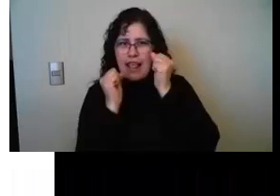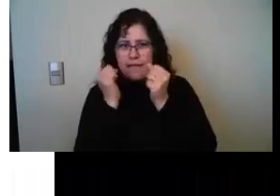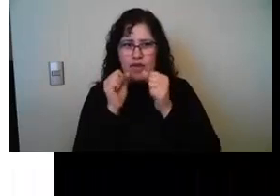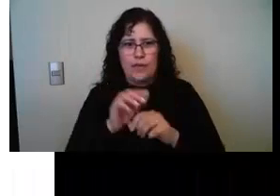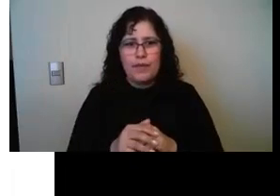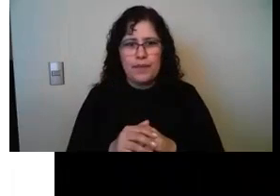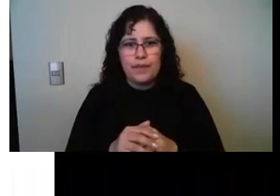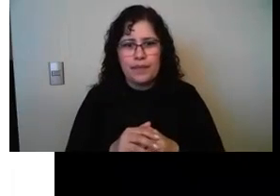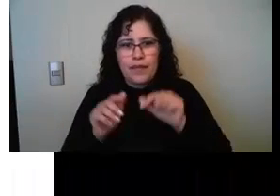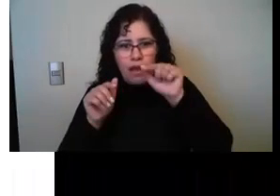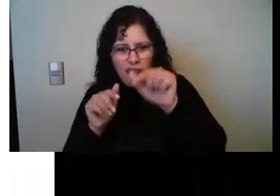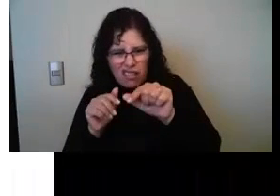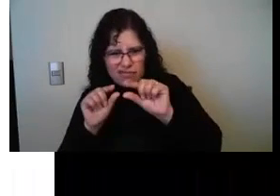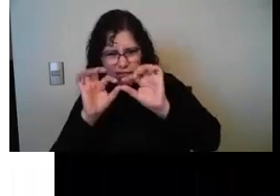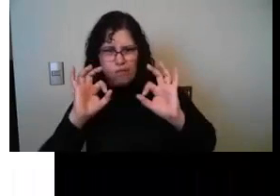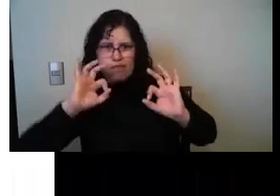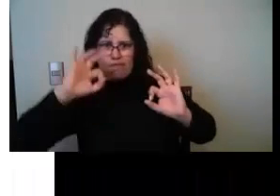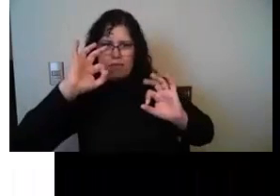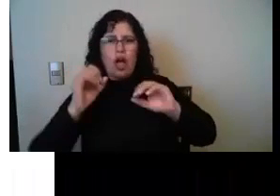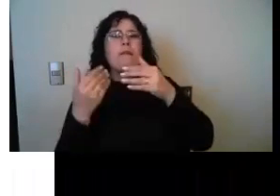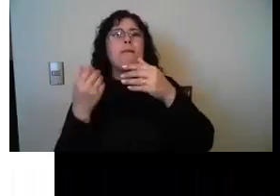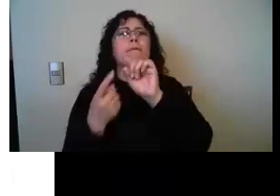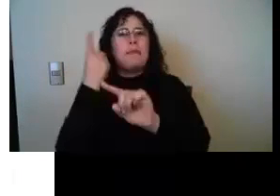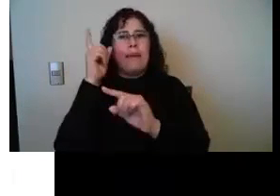los ganglios, donde está ubicada la primera neurona,